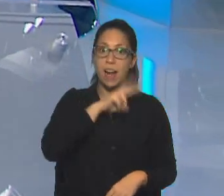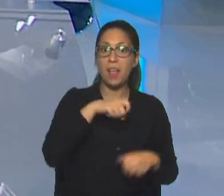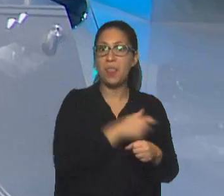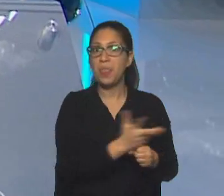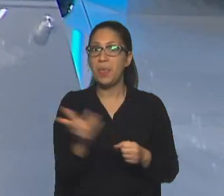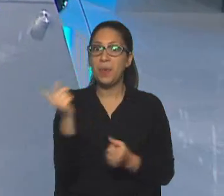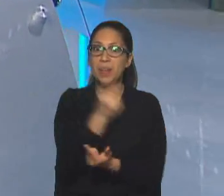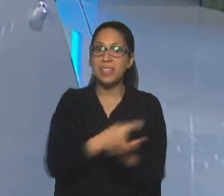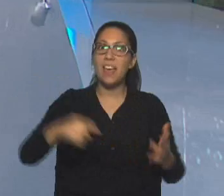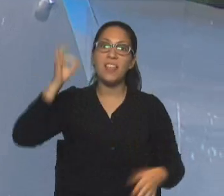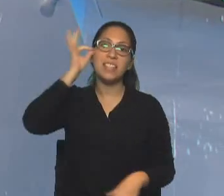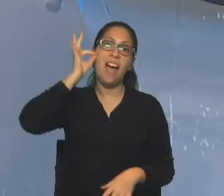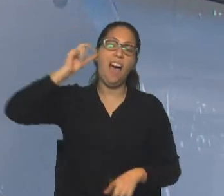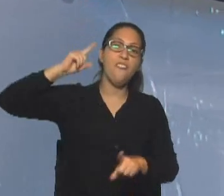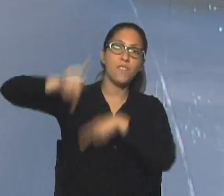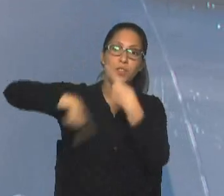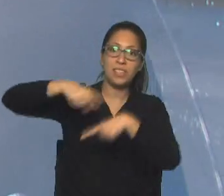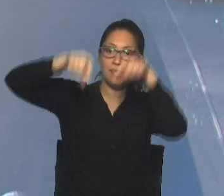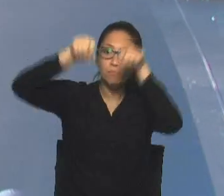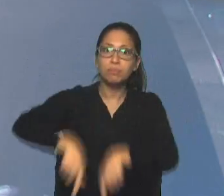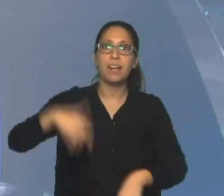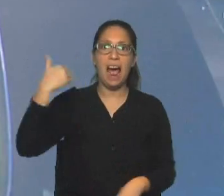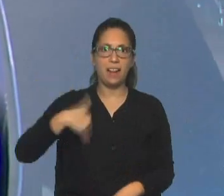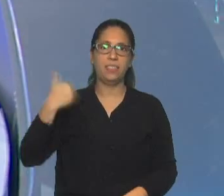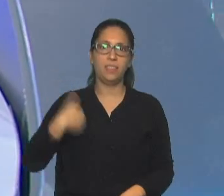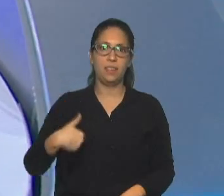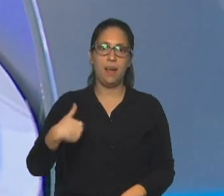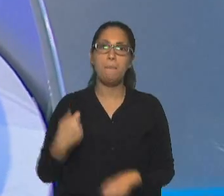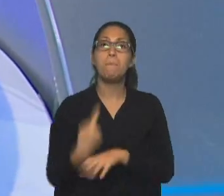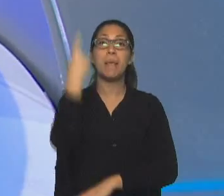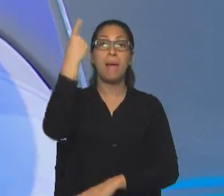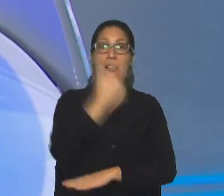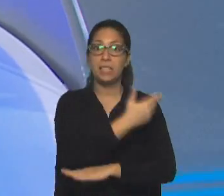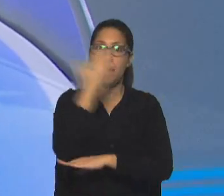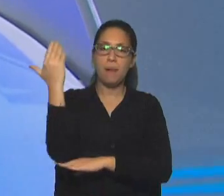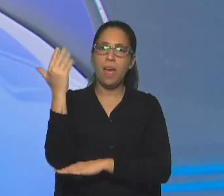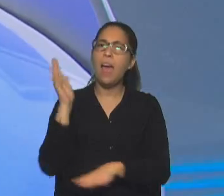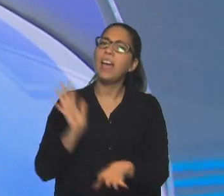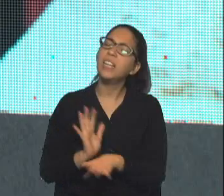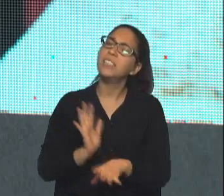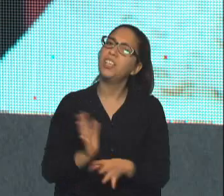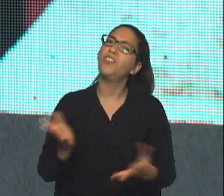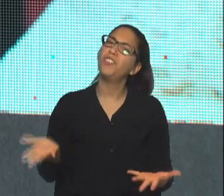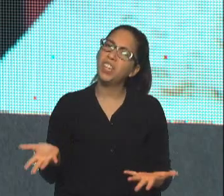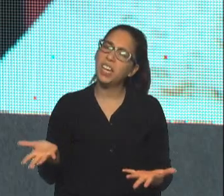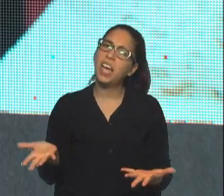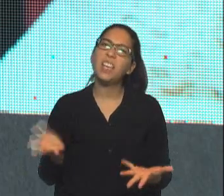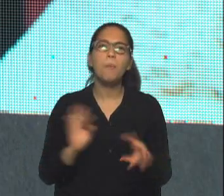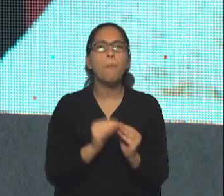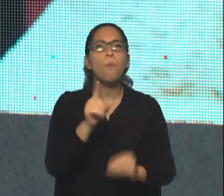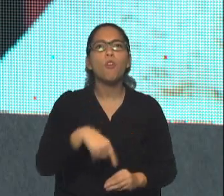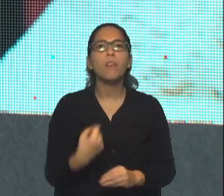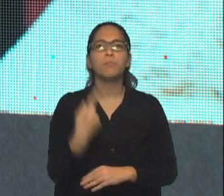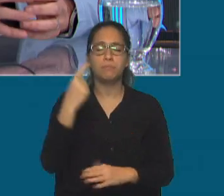diversidades afrodescendientes de Argentina cuando hablamos de esta primera asamblea Qué significa y a la vez el Por qué no